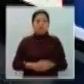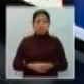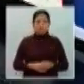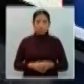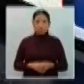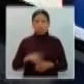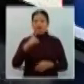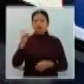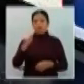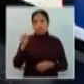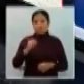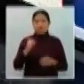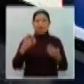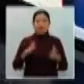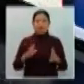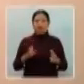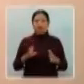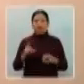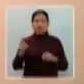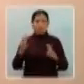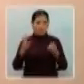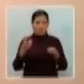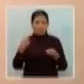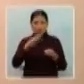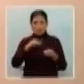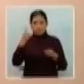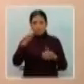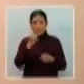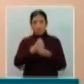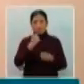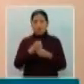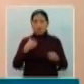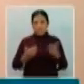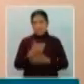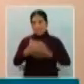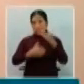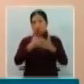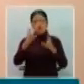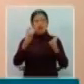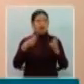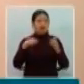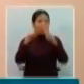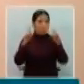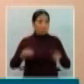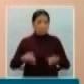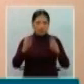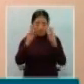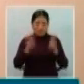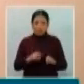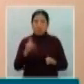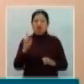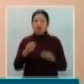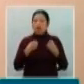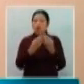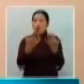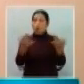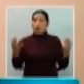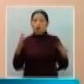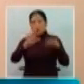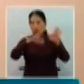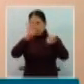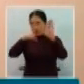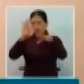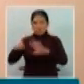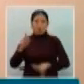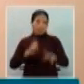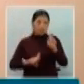Sí, realmente para hacer la actualización cartográfica se requieren muchas personas. Nosotros hemos